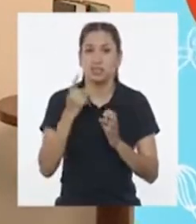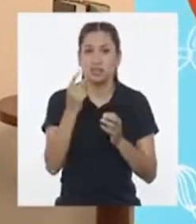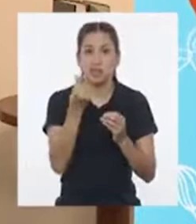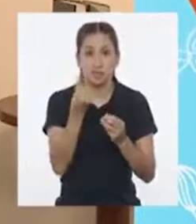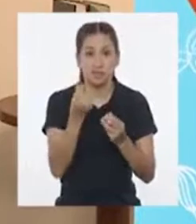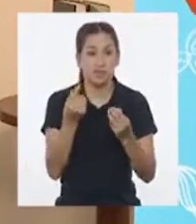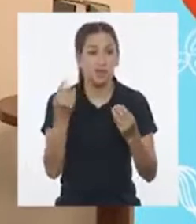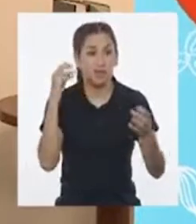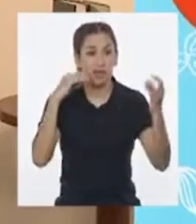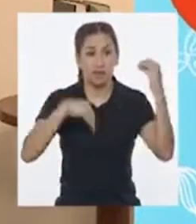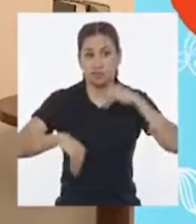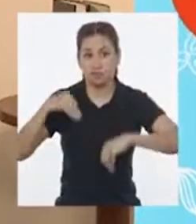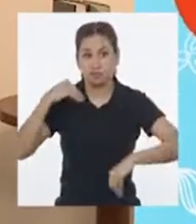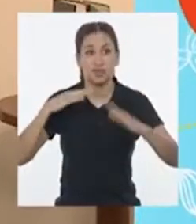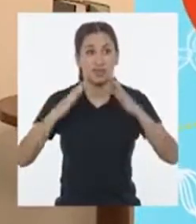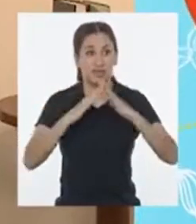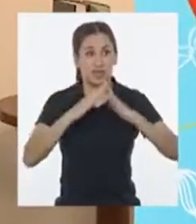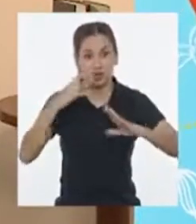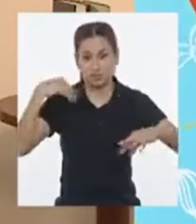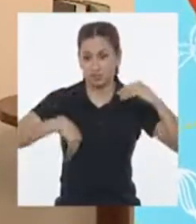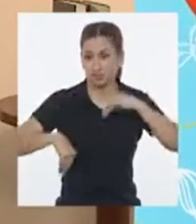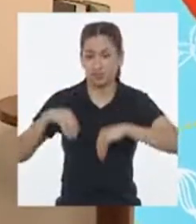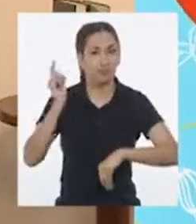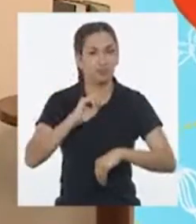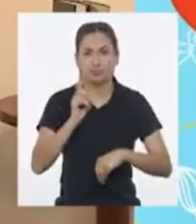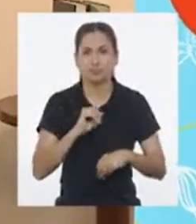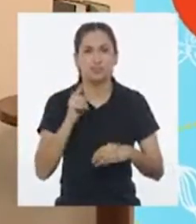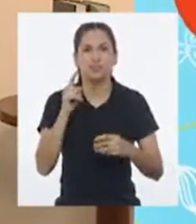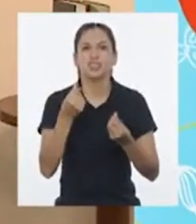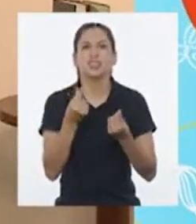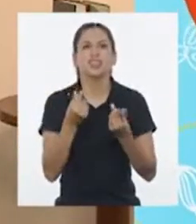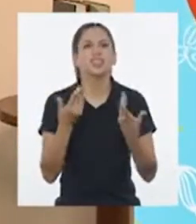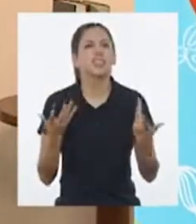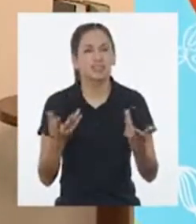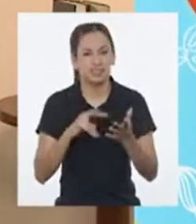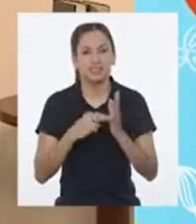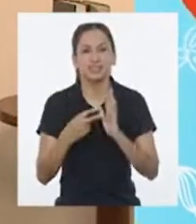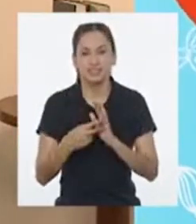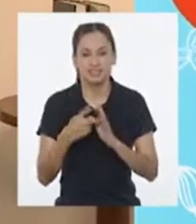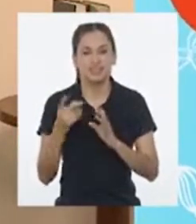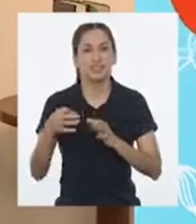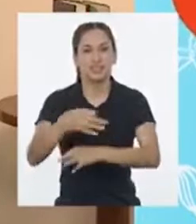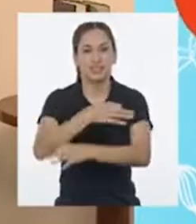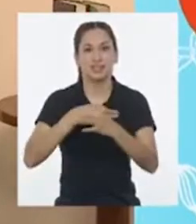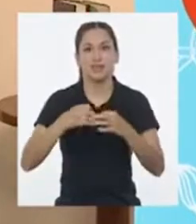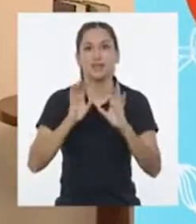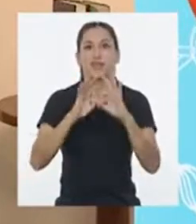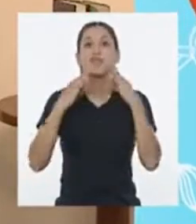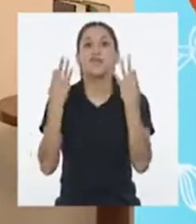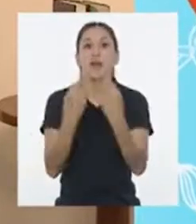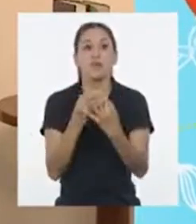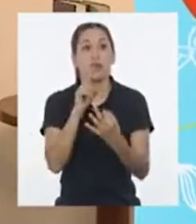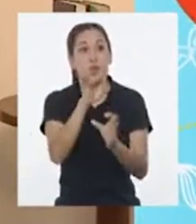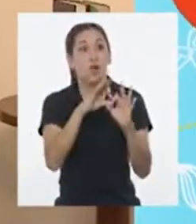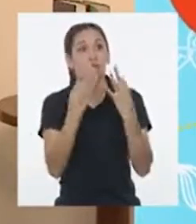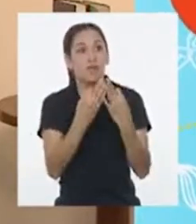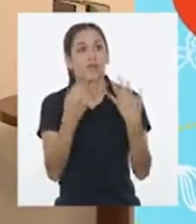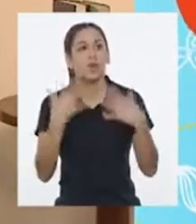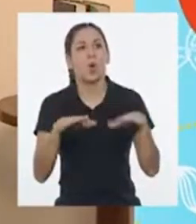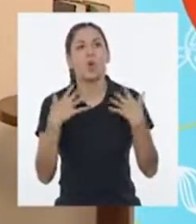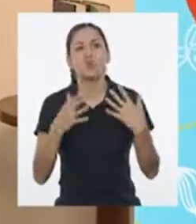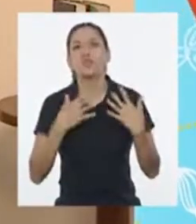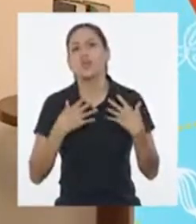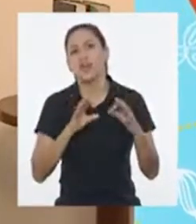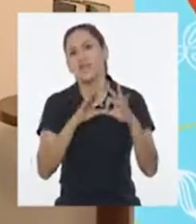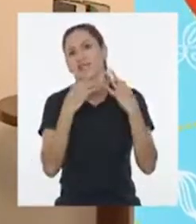en la acumulación de bienes o propiedades, sino que la riqueza estaba basada en el parentesco.